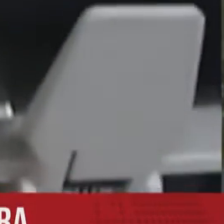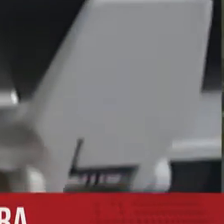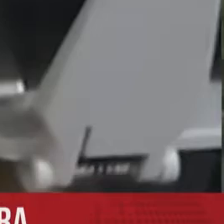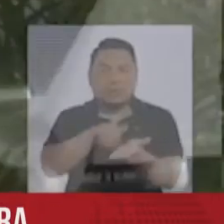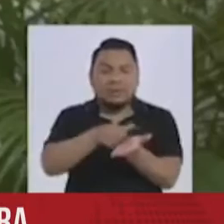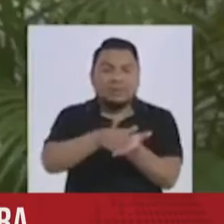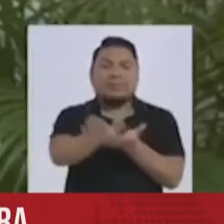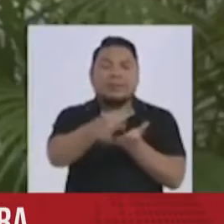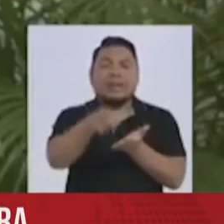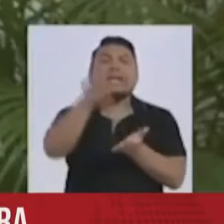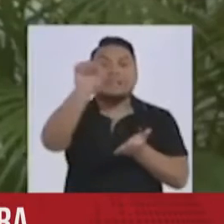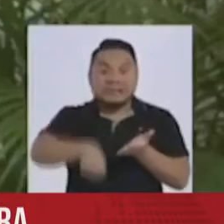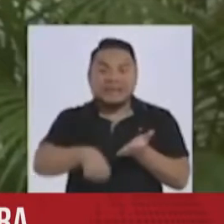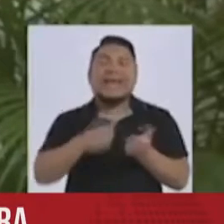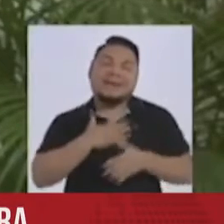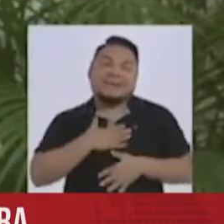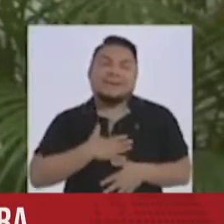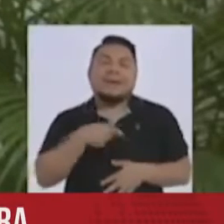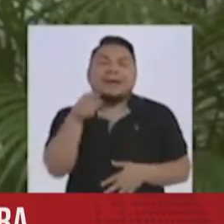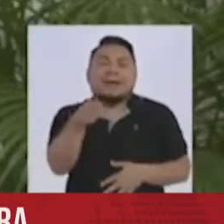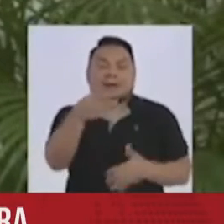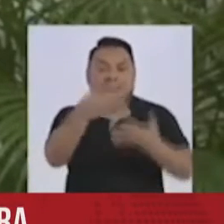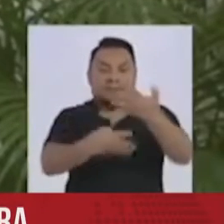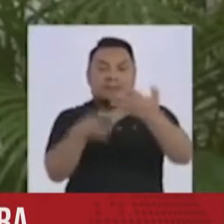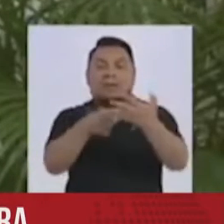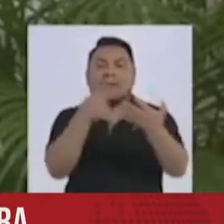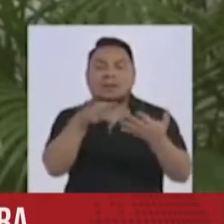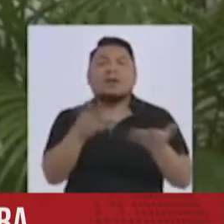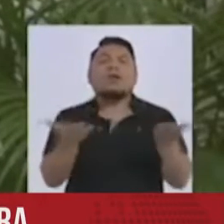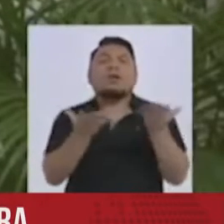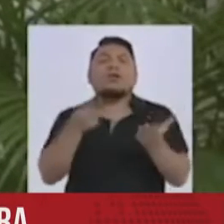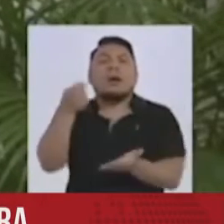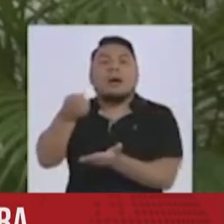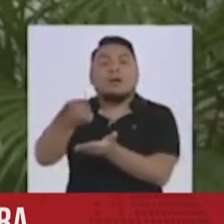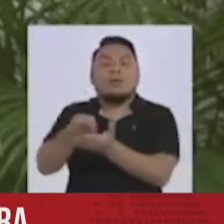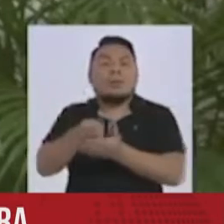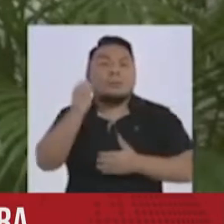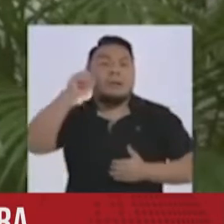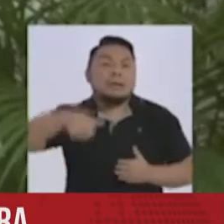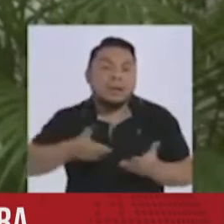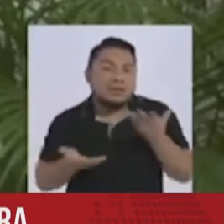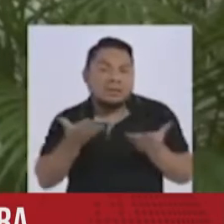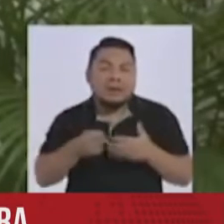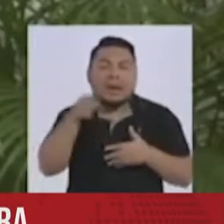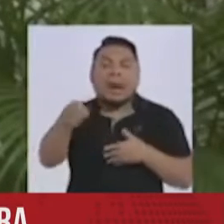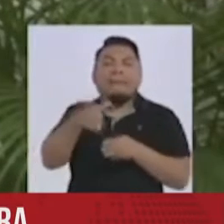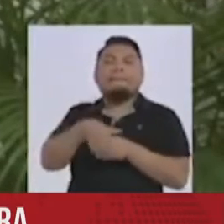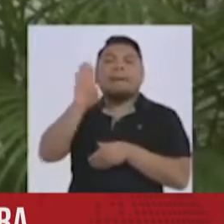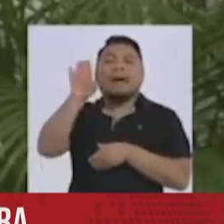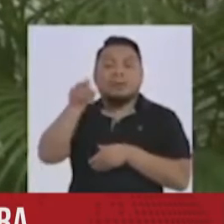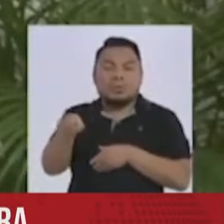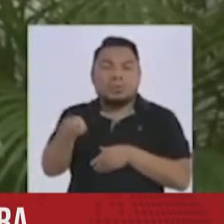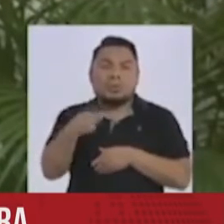posibles. Una pantalla es: usted puede cobrar, en, por ejemplo, mañana, en tal agencia, y